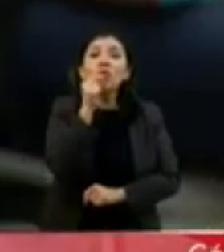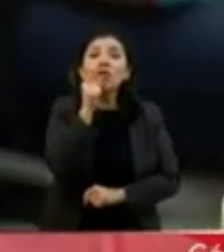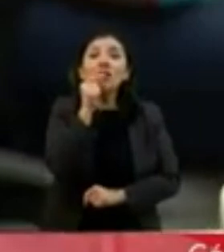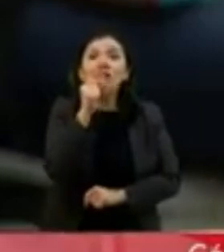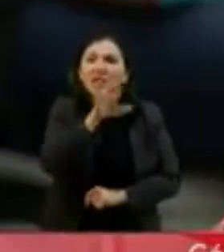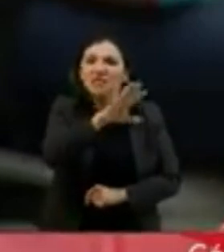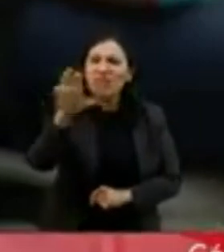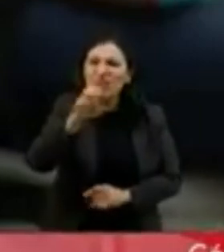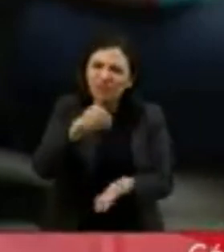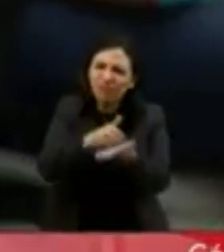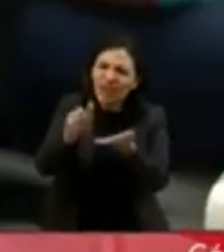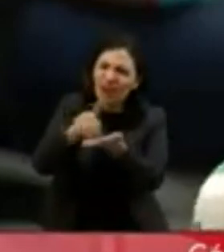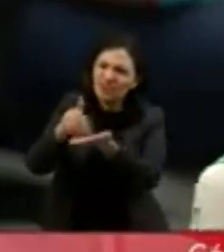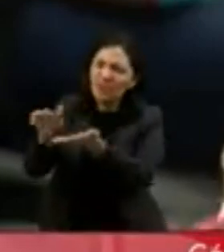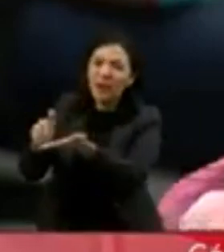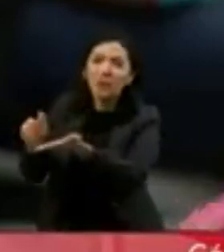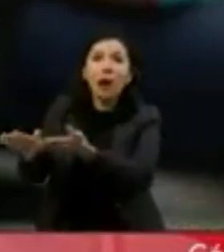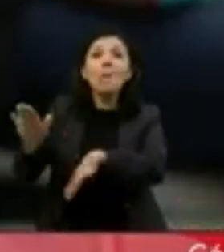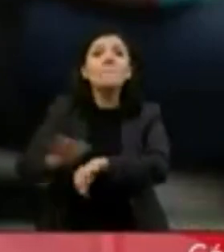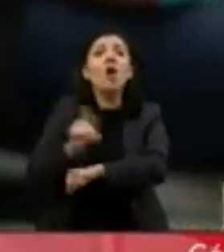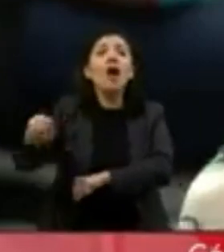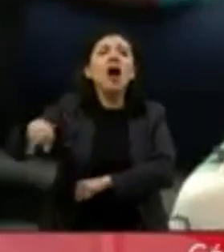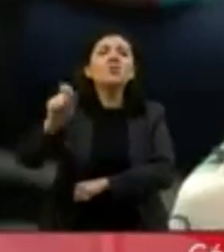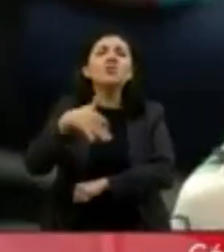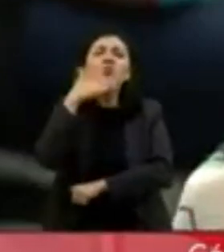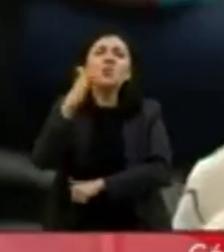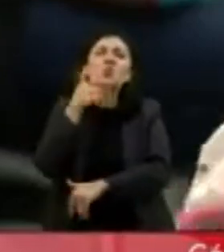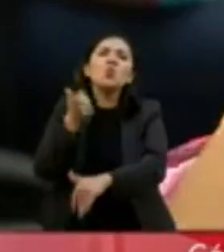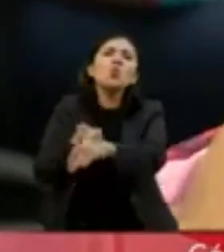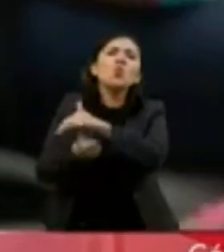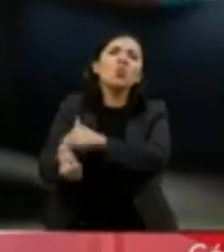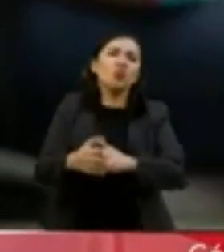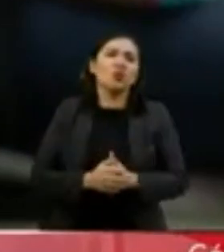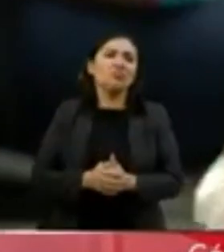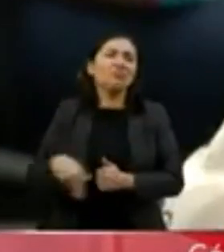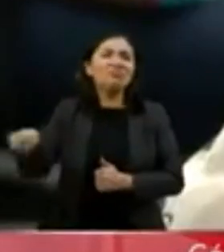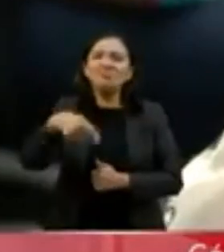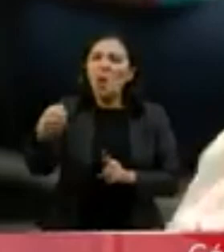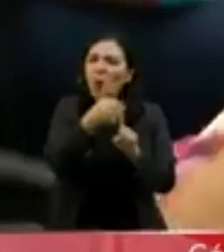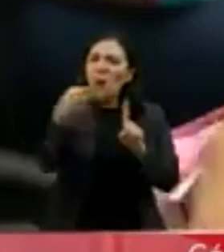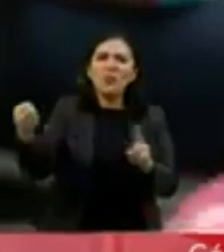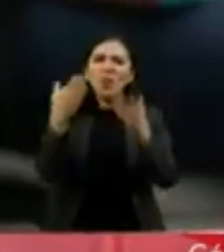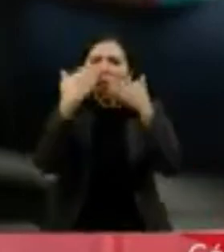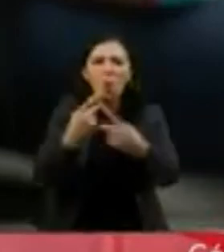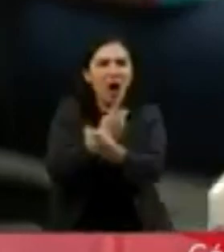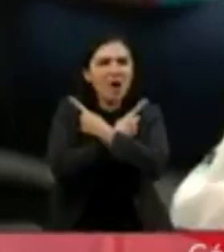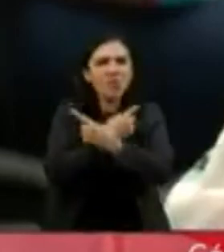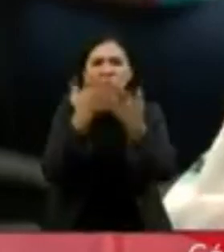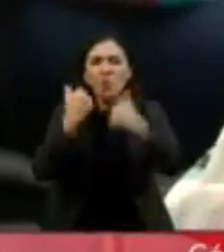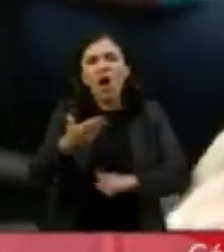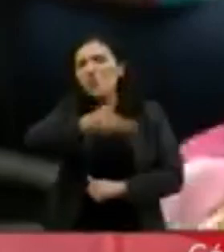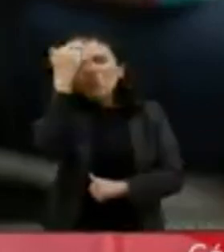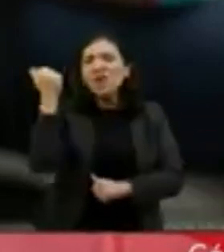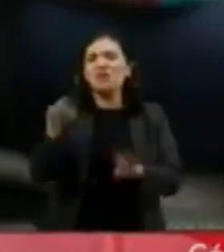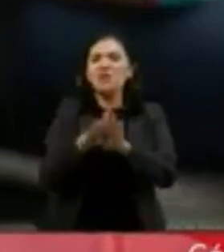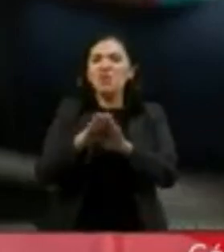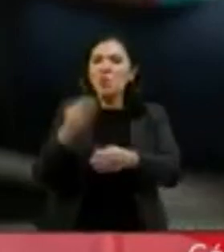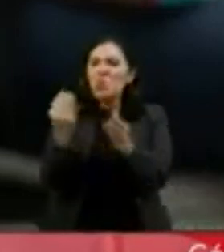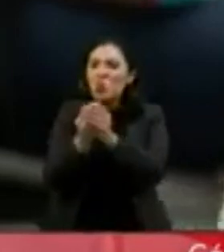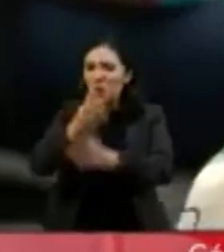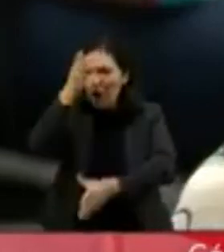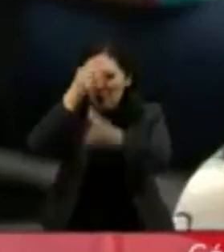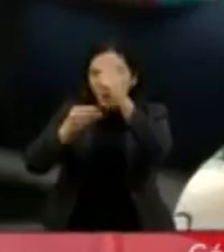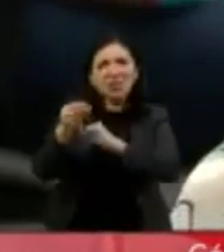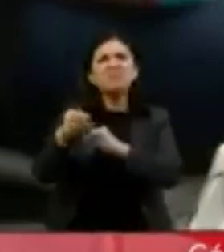Policía Municipal por corrupción por indisciplina por falta de capacitación y porque estaban